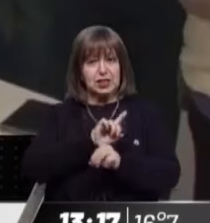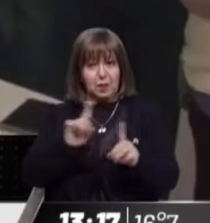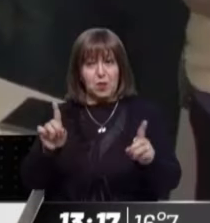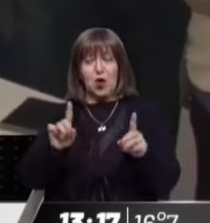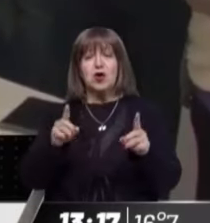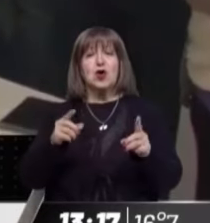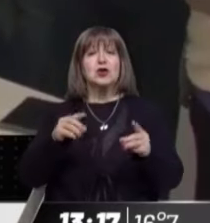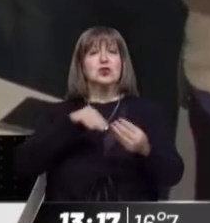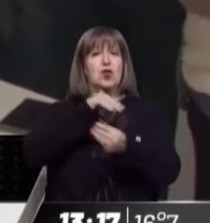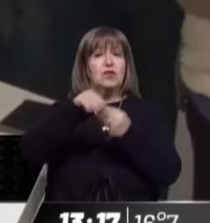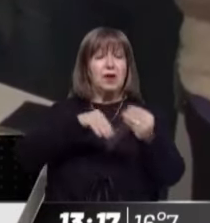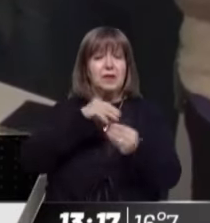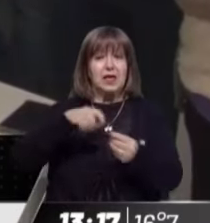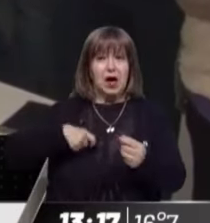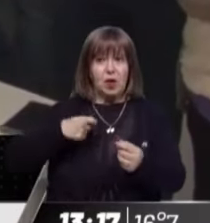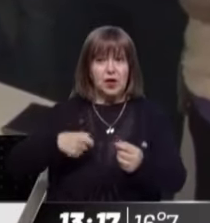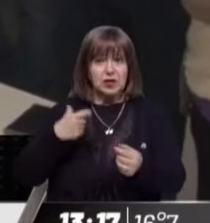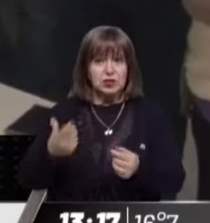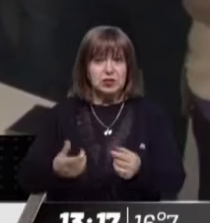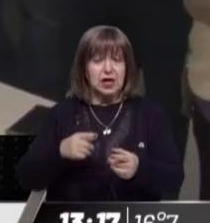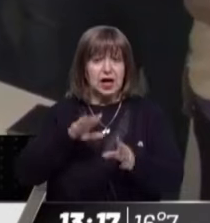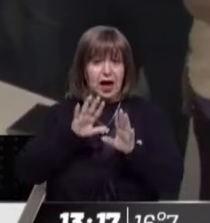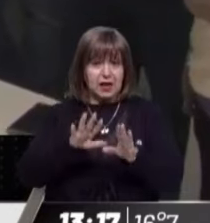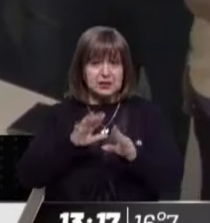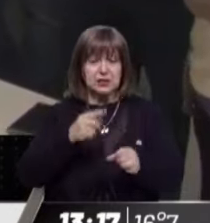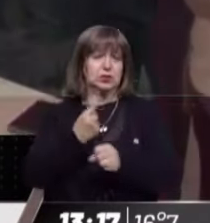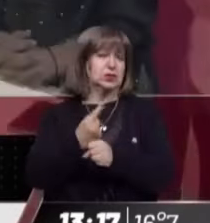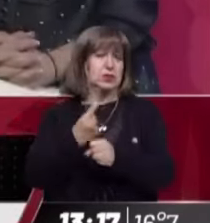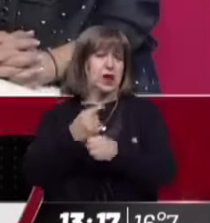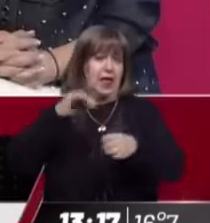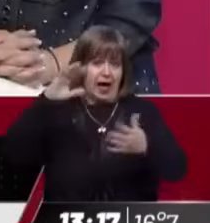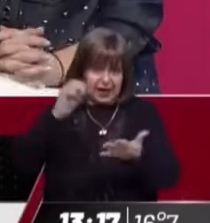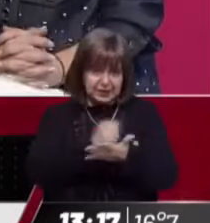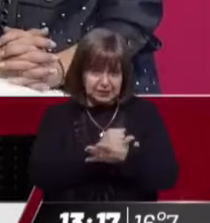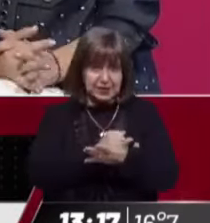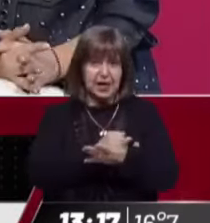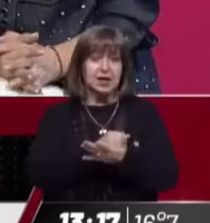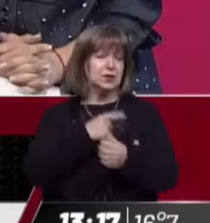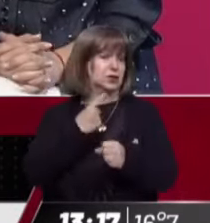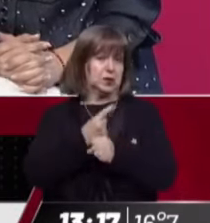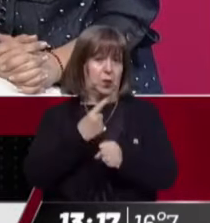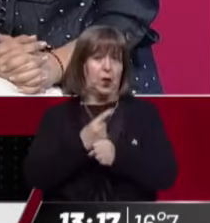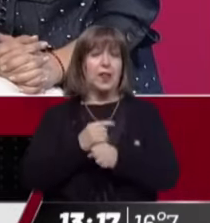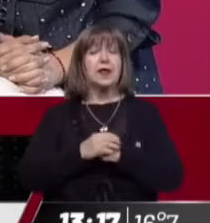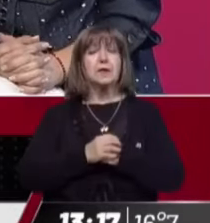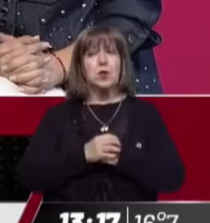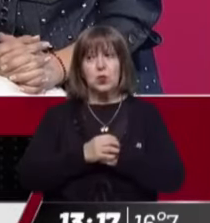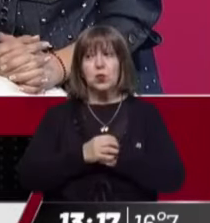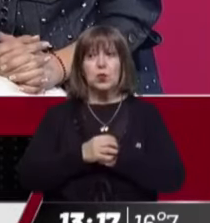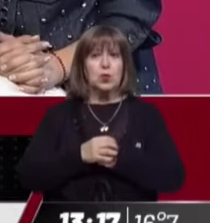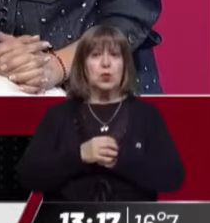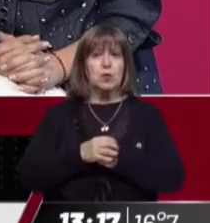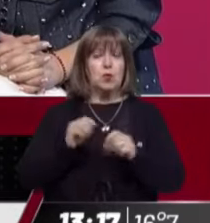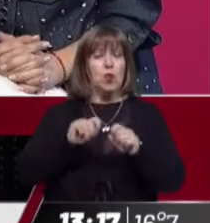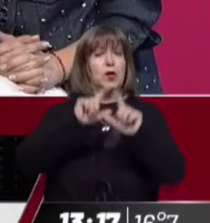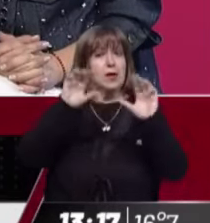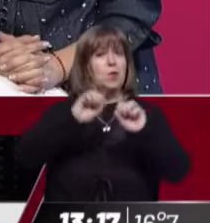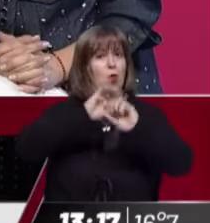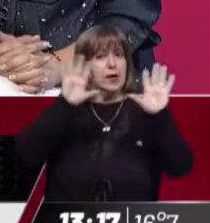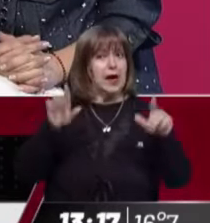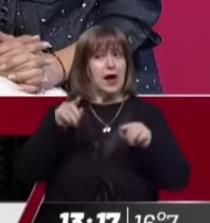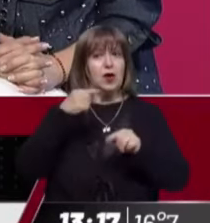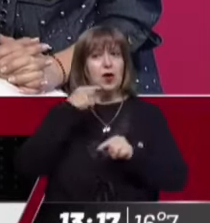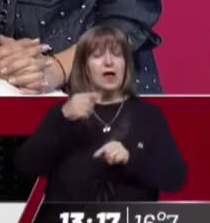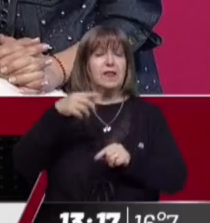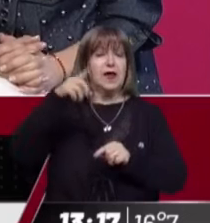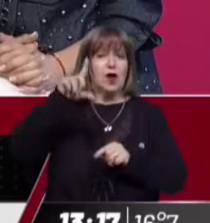social. Entonces eso es algo que no podemos aceptarlo. Muy claro, Marcela, lo que decía Letar, y también en la reunión hubo representantes de